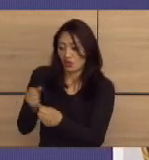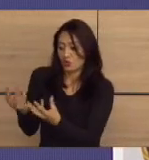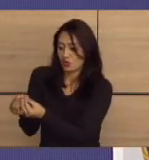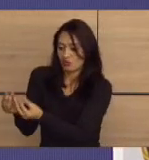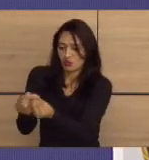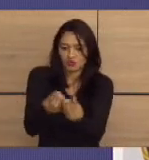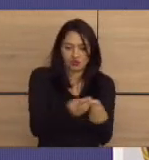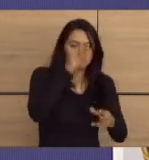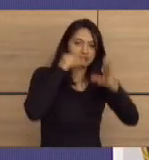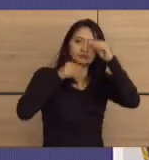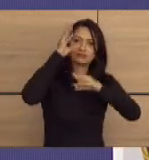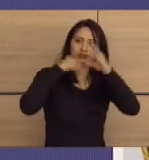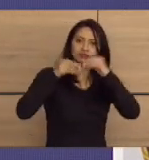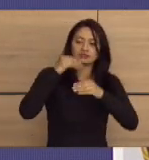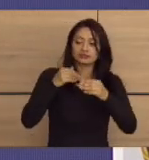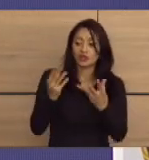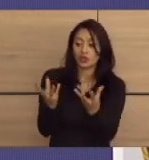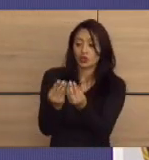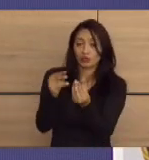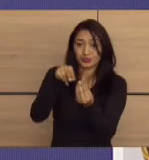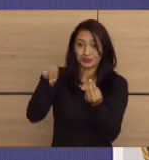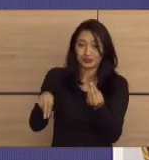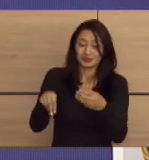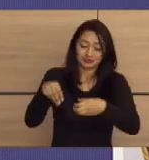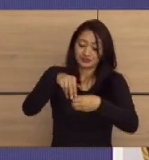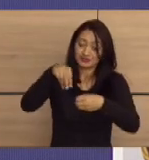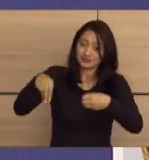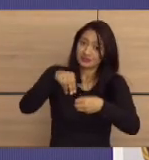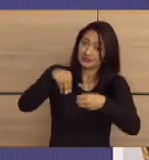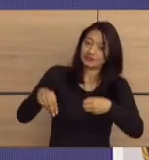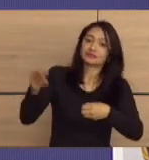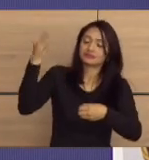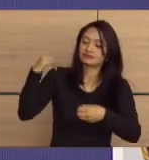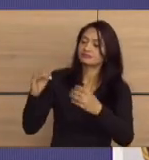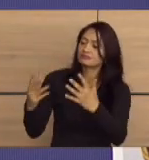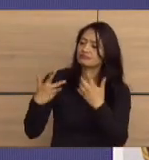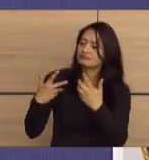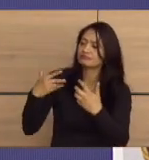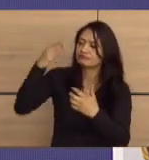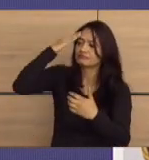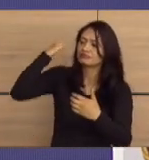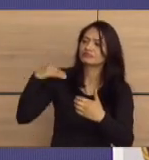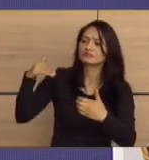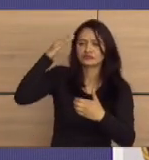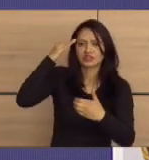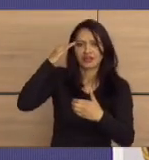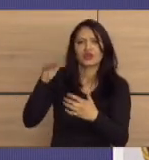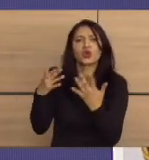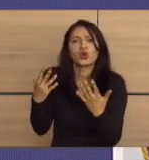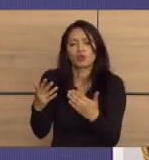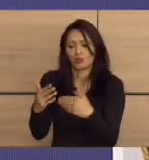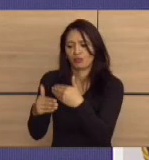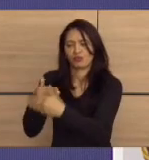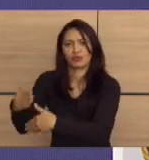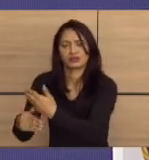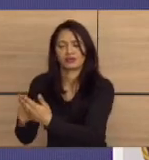aprendizaje. Y los pueblos indígenas siempre nos han enseñado a que tenemos que aprender colectivamente, así como la